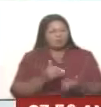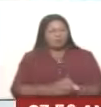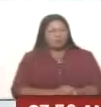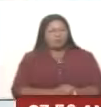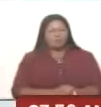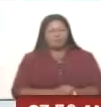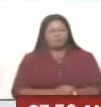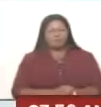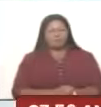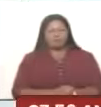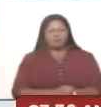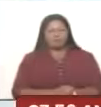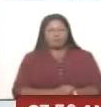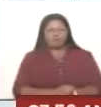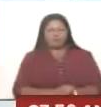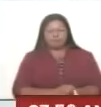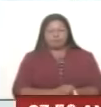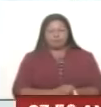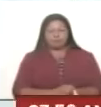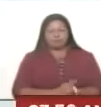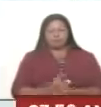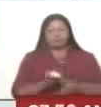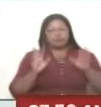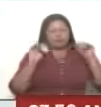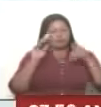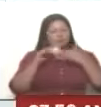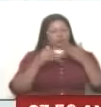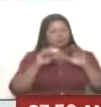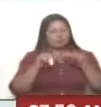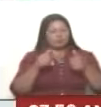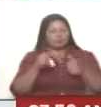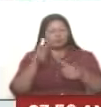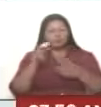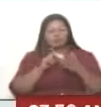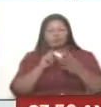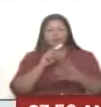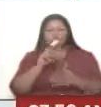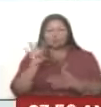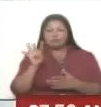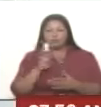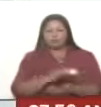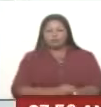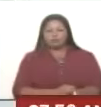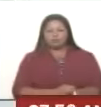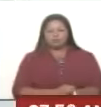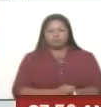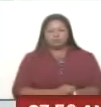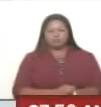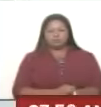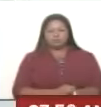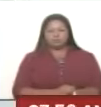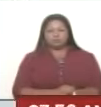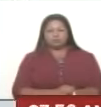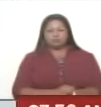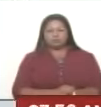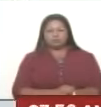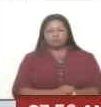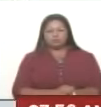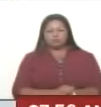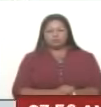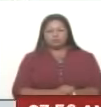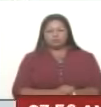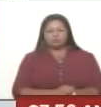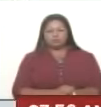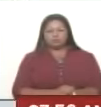despedimos? ¿Cuál sería ese mensaje de usted para los venezolanos de cara al inicio de este 2024, además hablando de economía? No, el optimismo es lo que prevalece